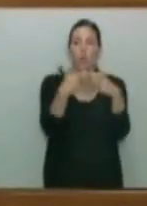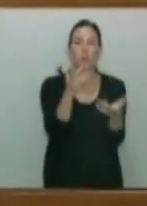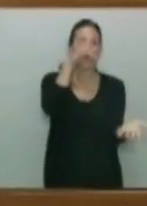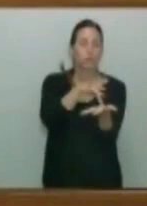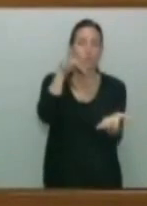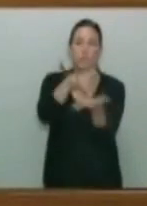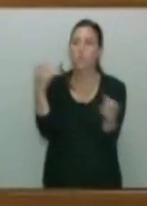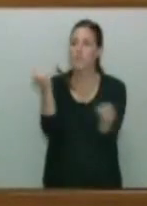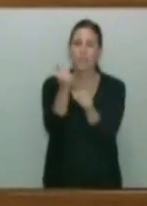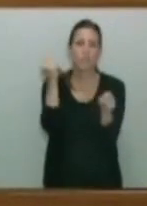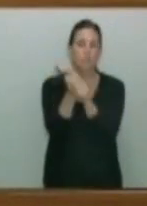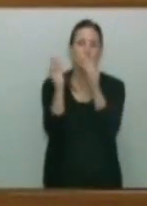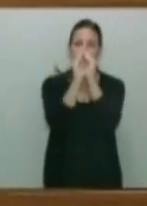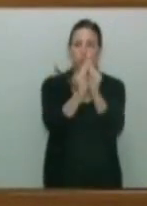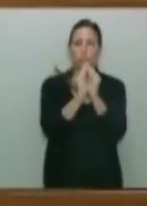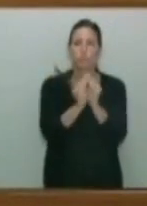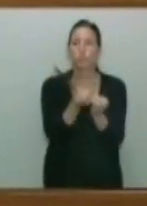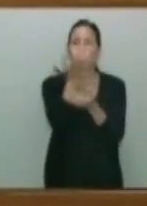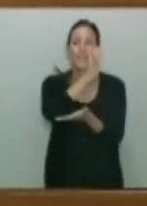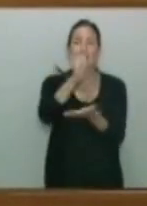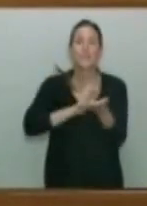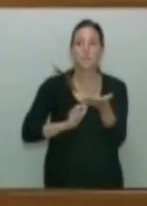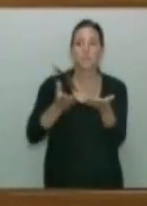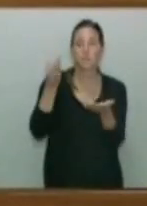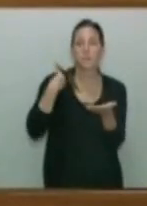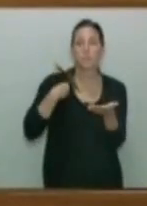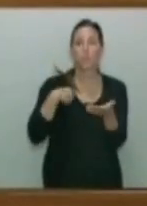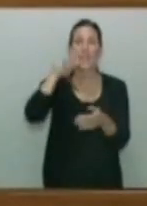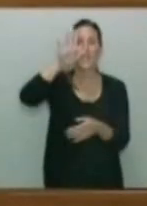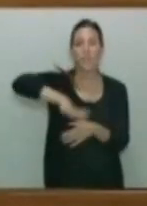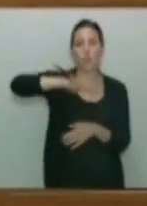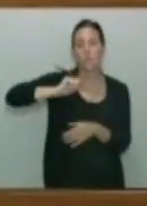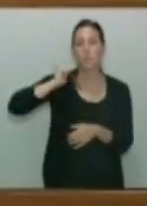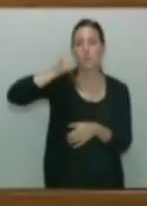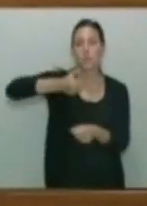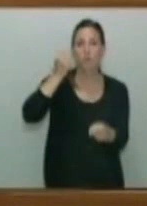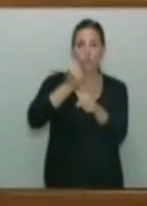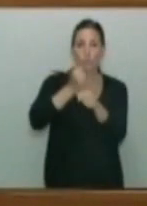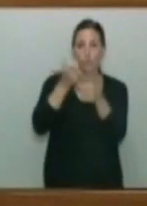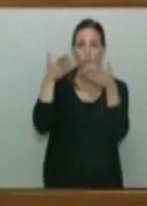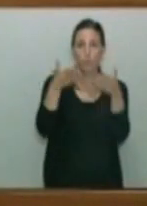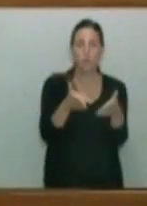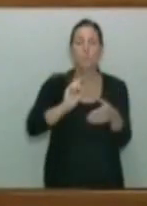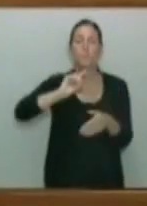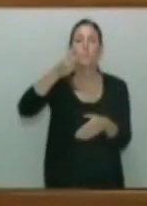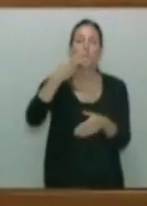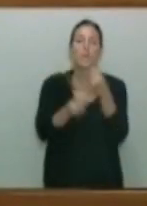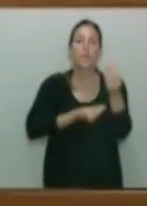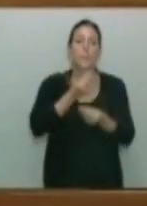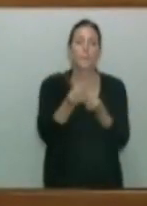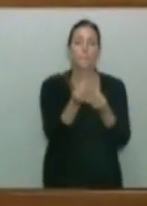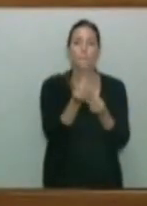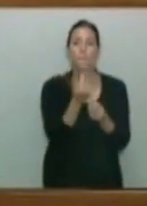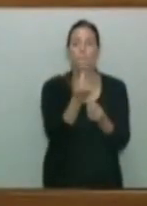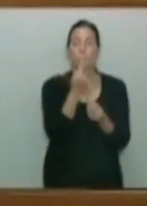trabajando, elaborando este dictamen a lo largo de más de 5 meses. Lo primero que deberíamos de dar